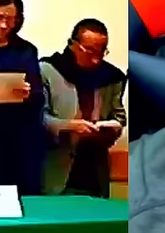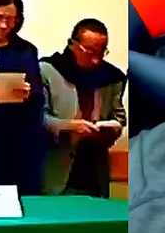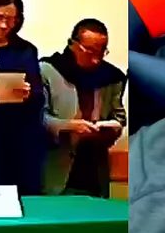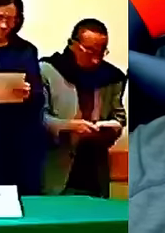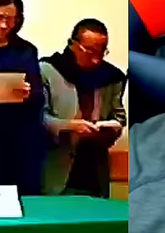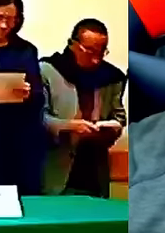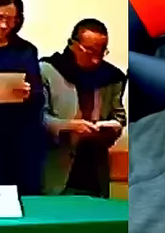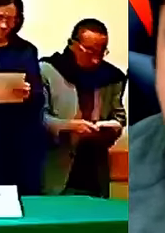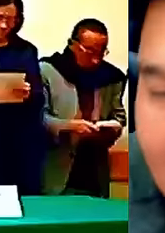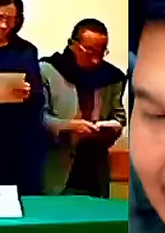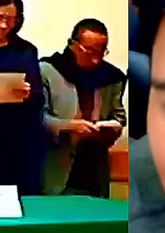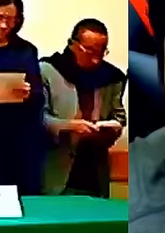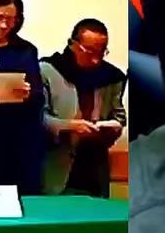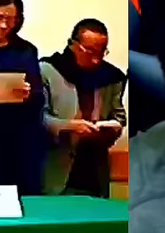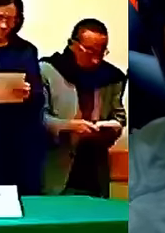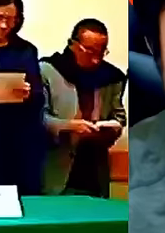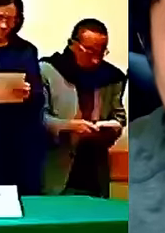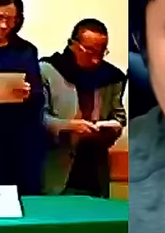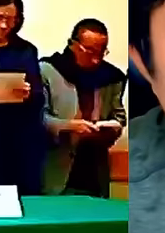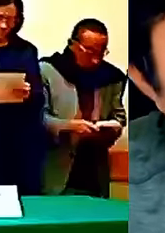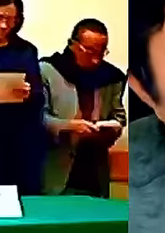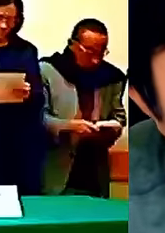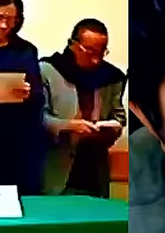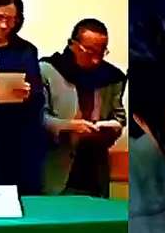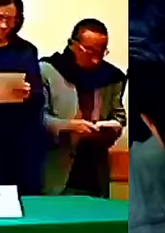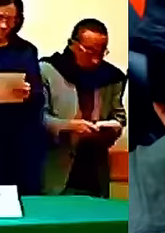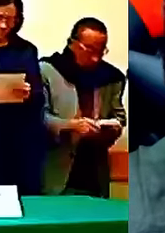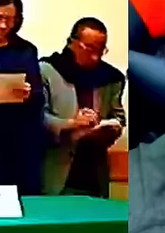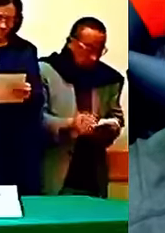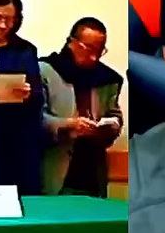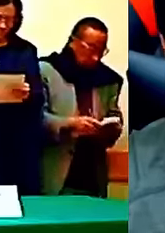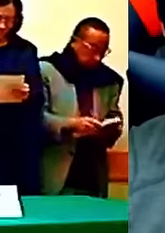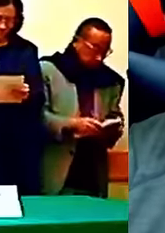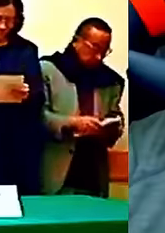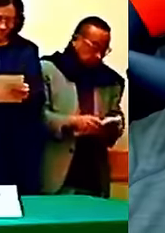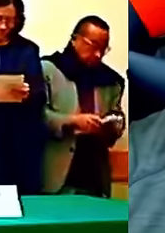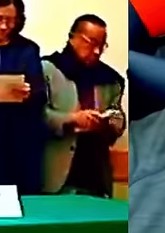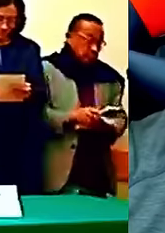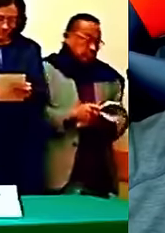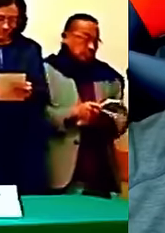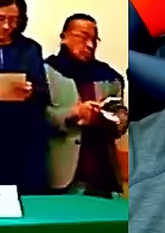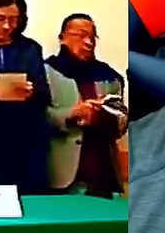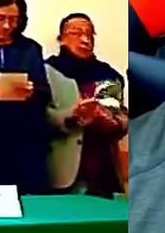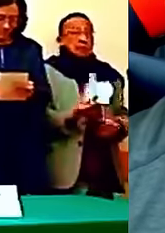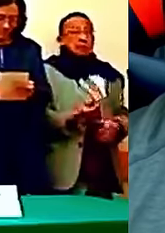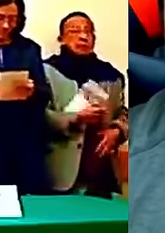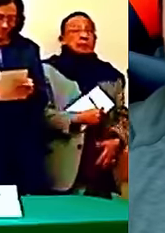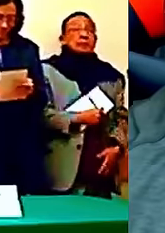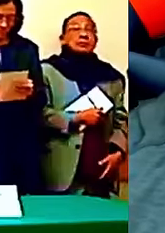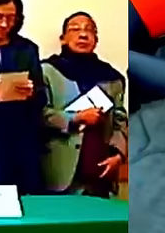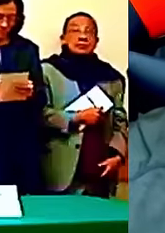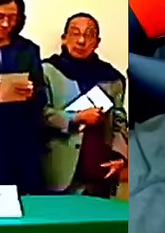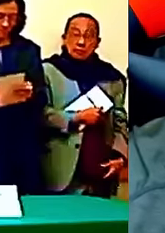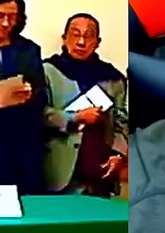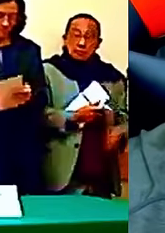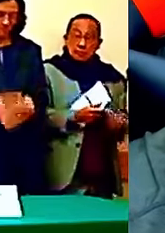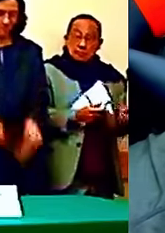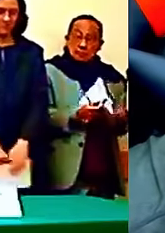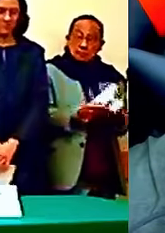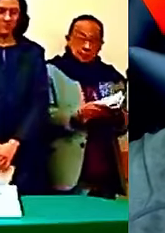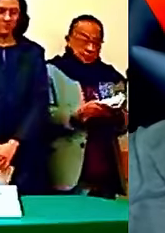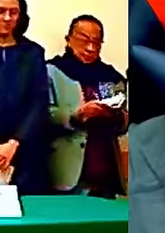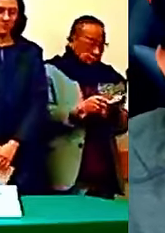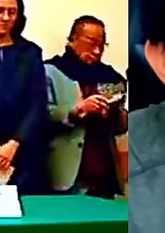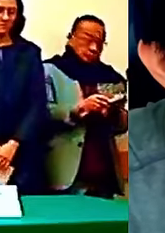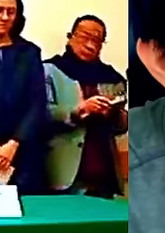de México y eso, vaya que se les ha olvidado en demasía. La presidencia de la República dice, se trata de una decisión ilegal porque